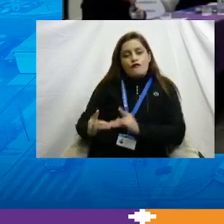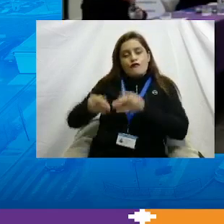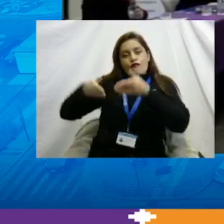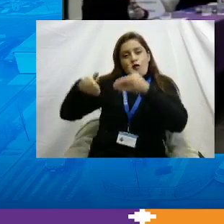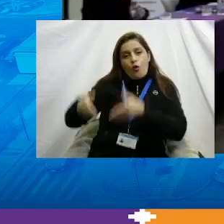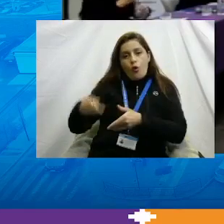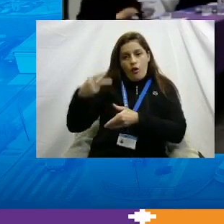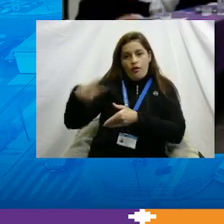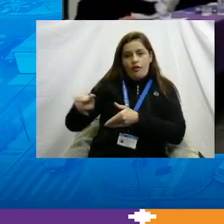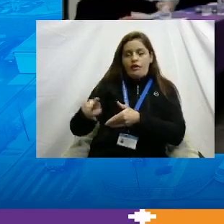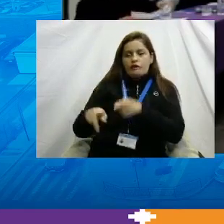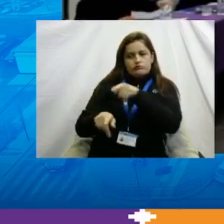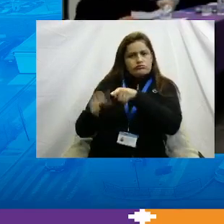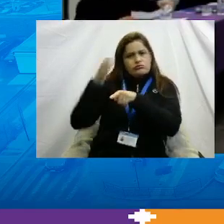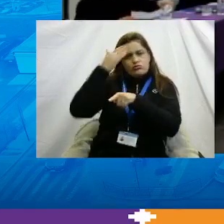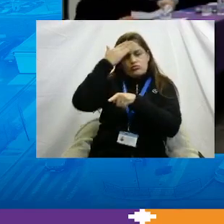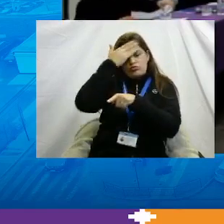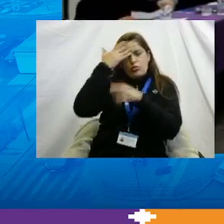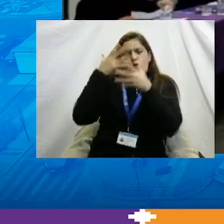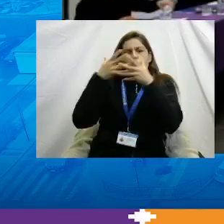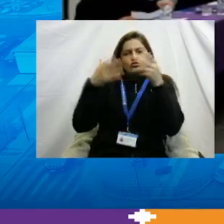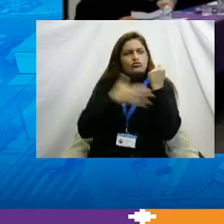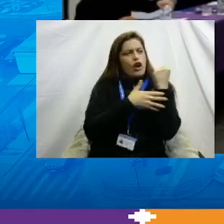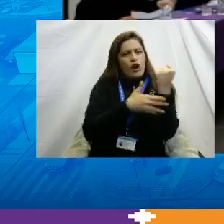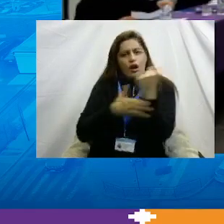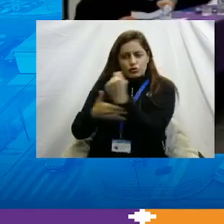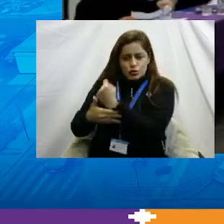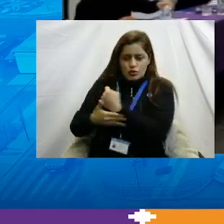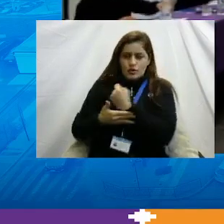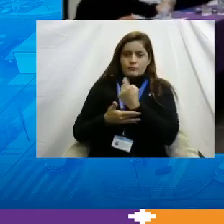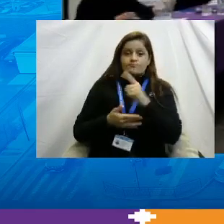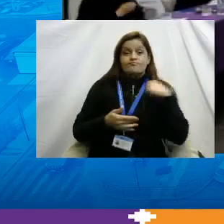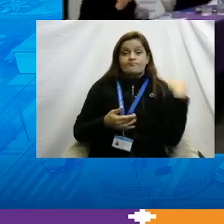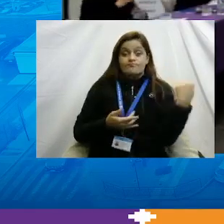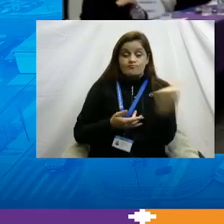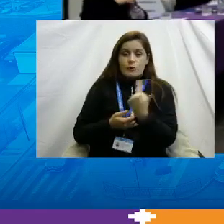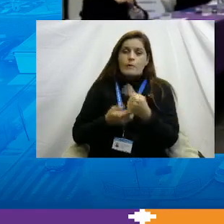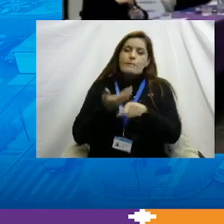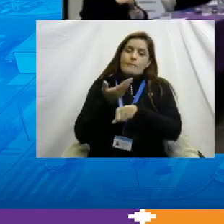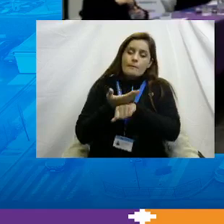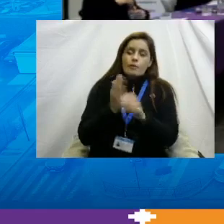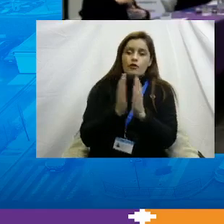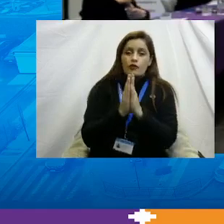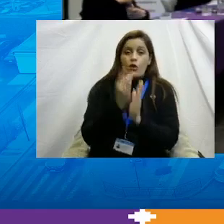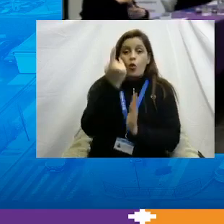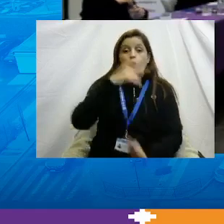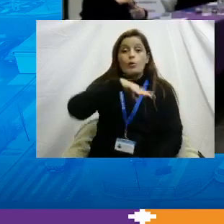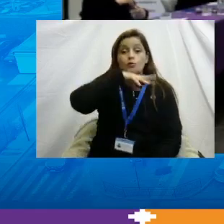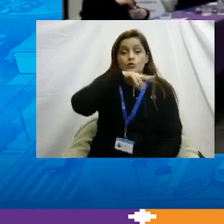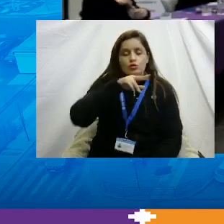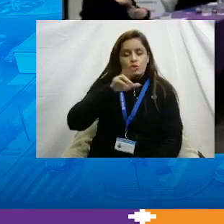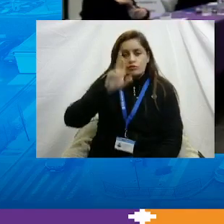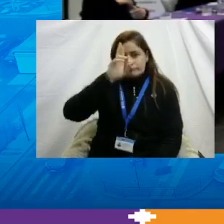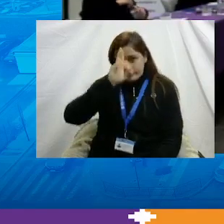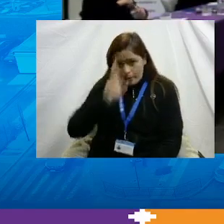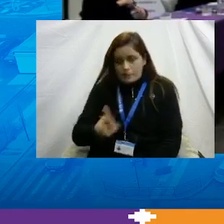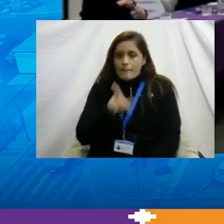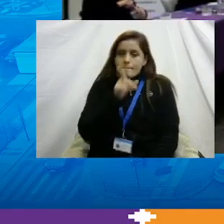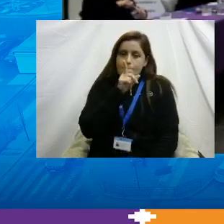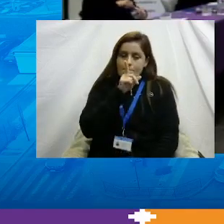en varios casos con él, dispuesto a ayudar a la comunidad. Así que le quisiera pedir este minuto de silencio, alcaldesa, para don Alfredo